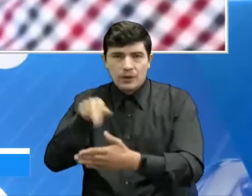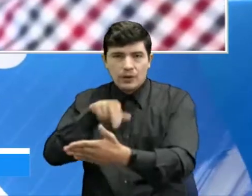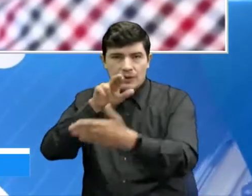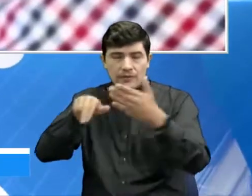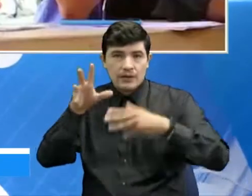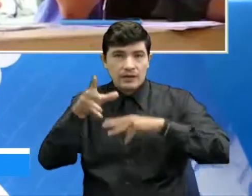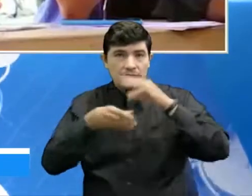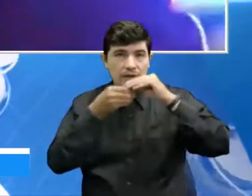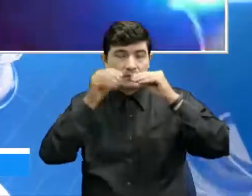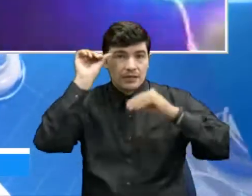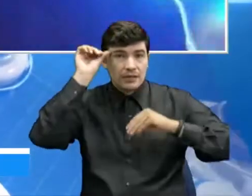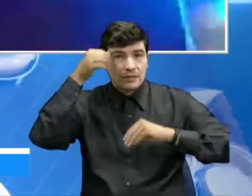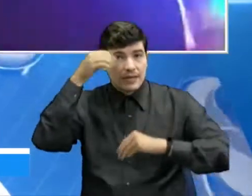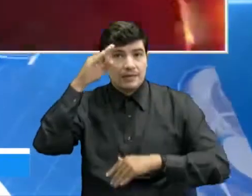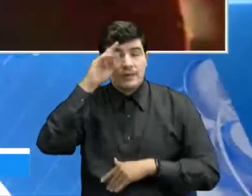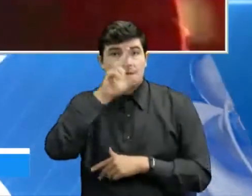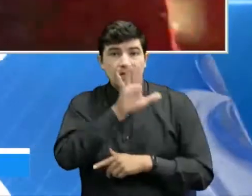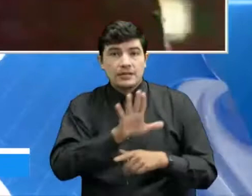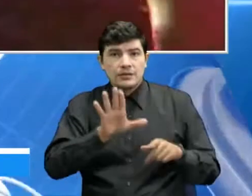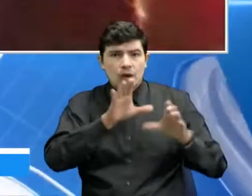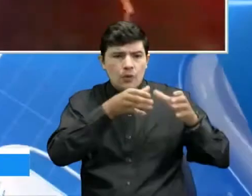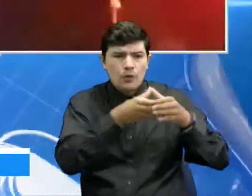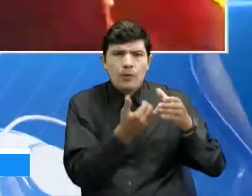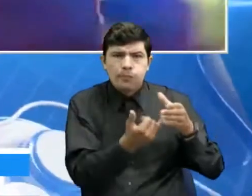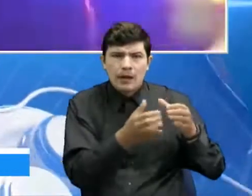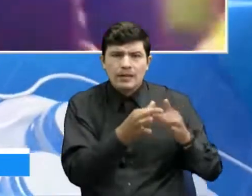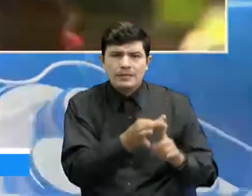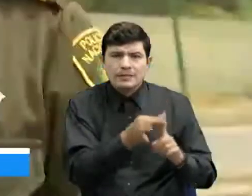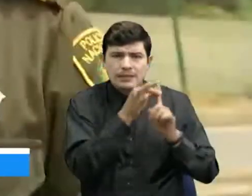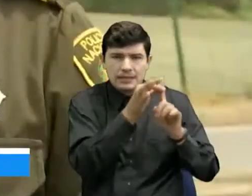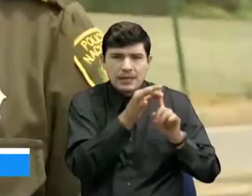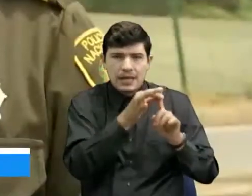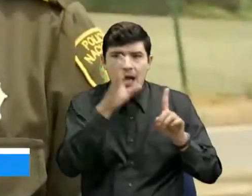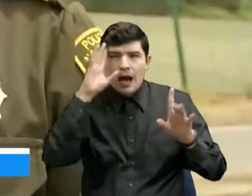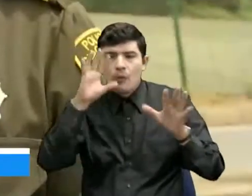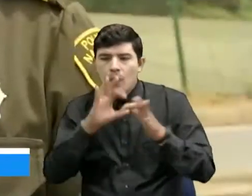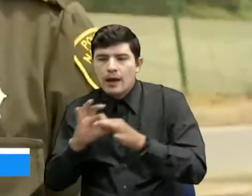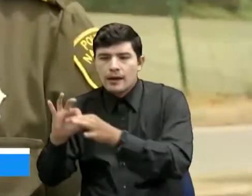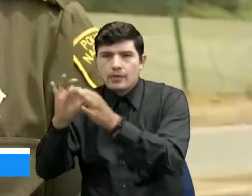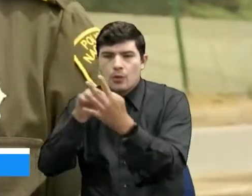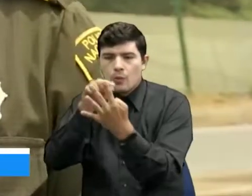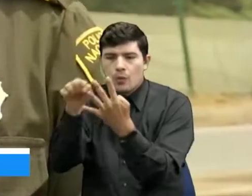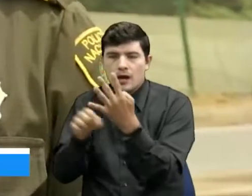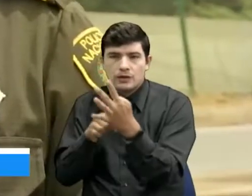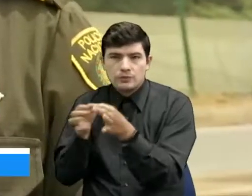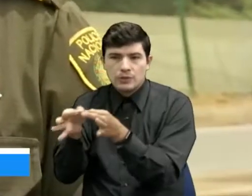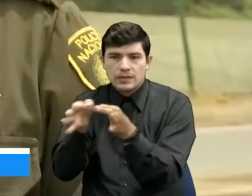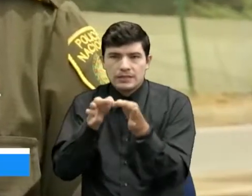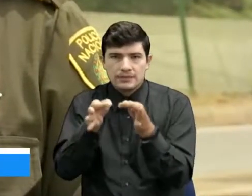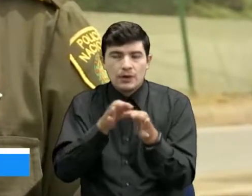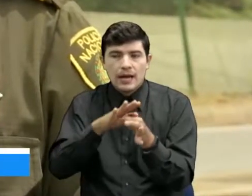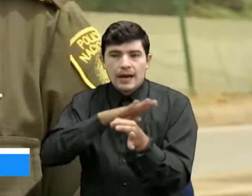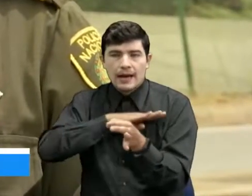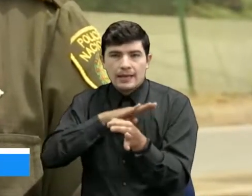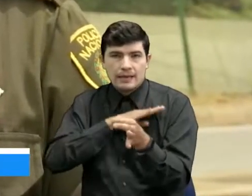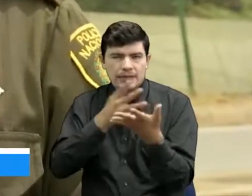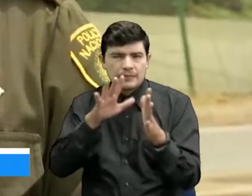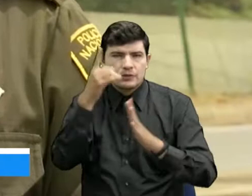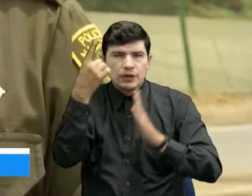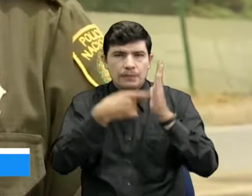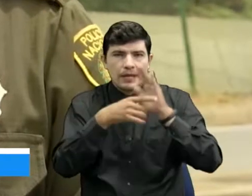dispuesto de un operativo especial con las alcaldías de todo el área metropolitana de Bucaramanga y está conformado por 1.500 hombres y